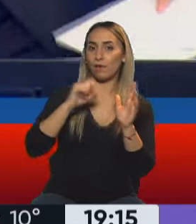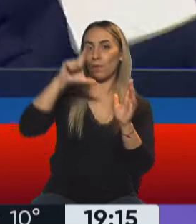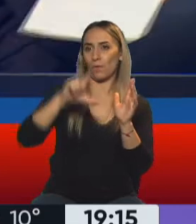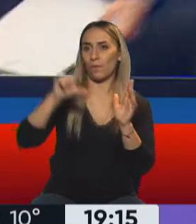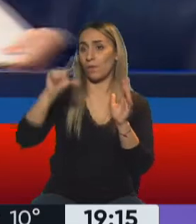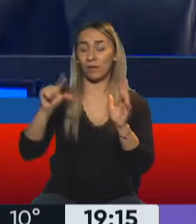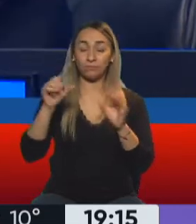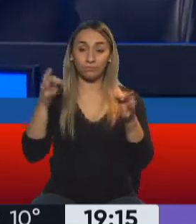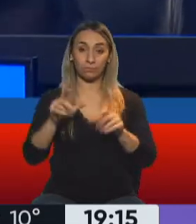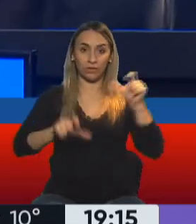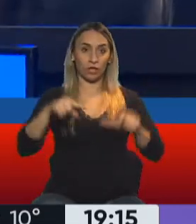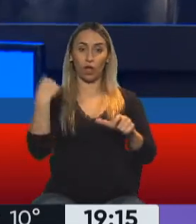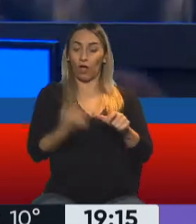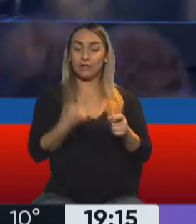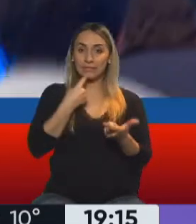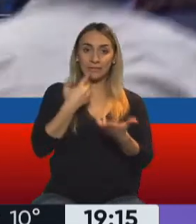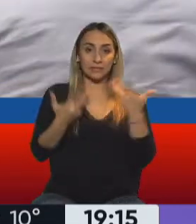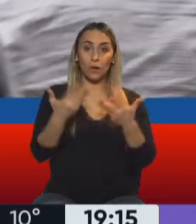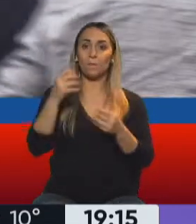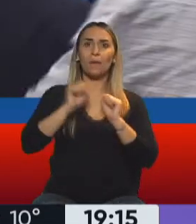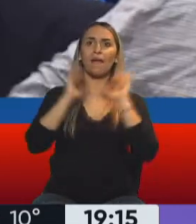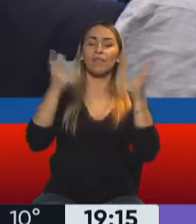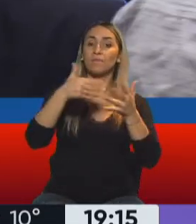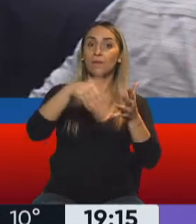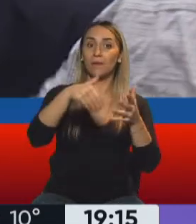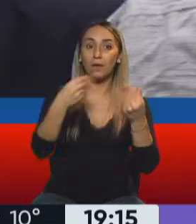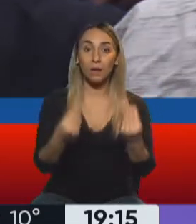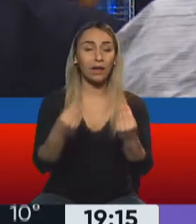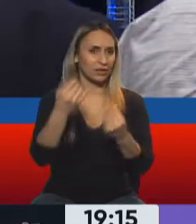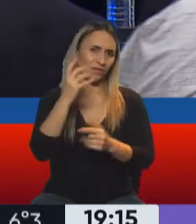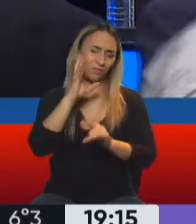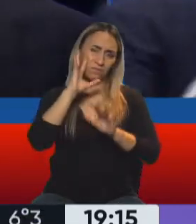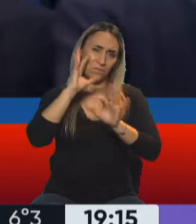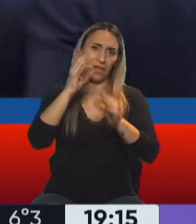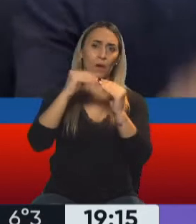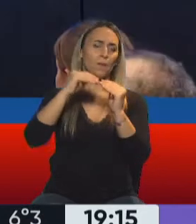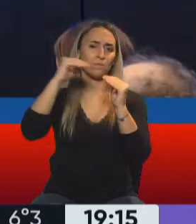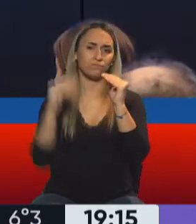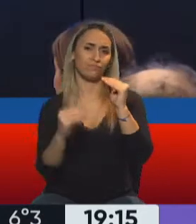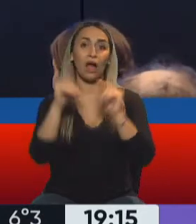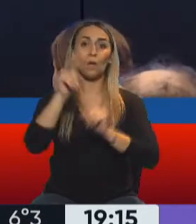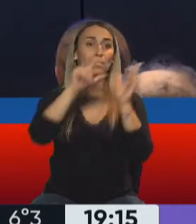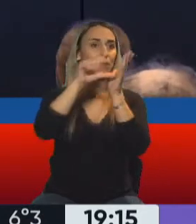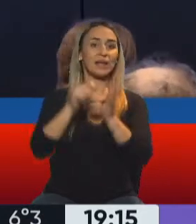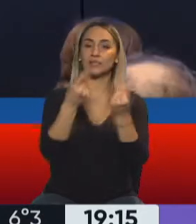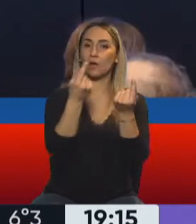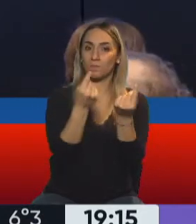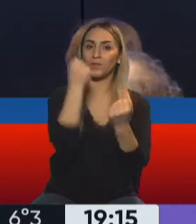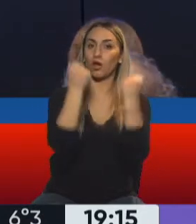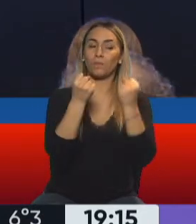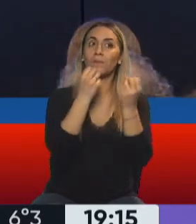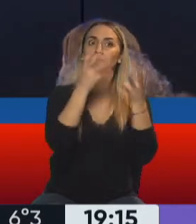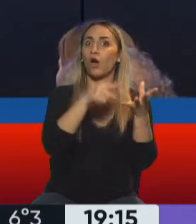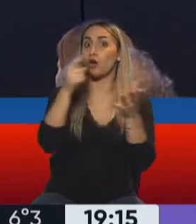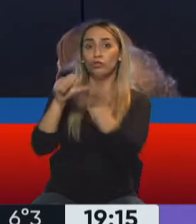medida no saben qué es lo que sucederá con la pandemia, que las desigualdades se profundizaron entre los países de mayores ingresos y de los menores